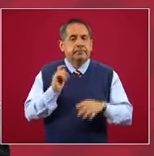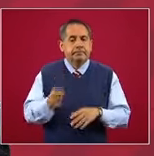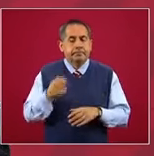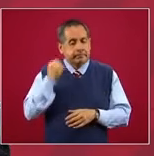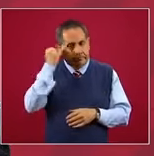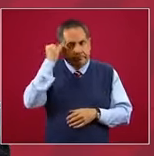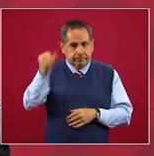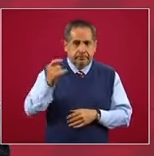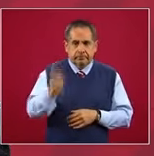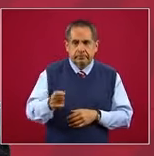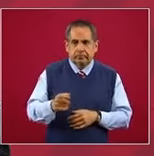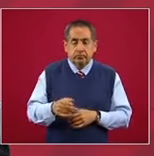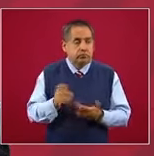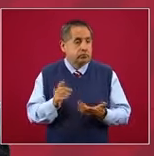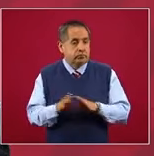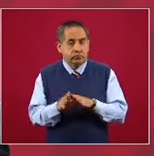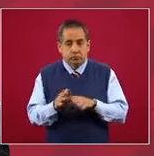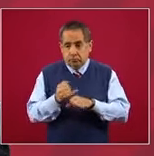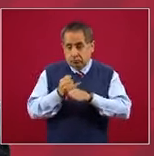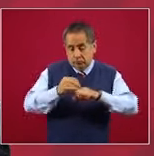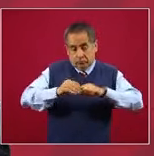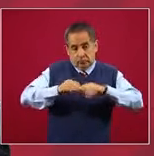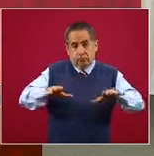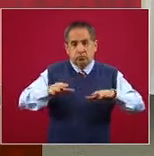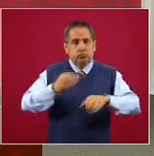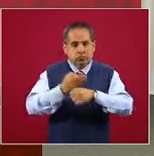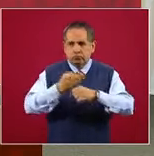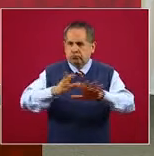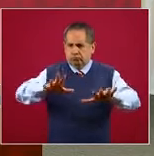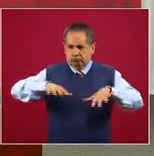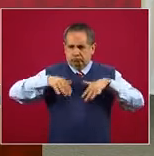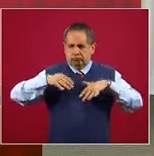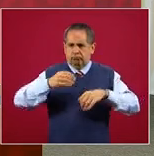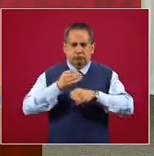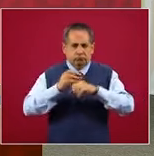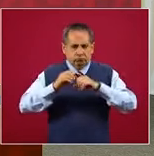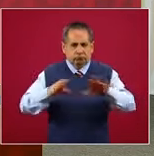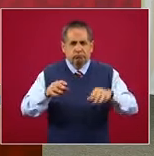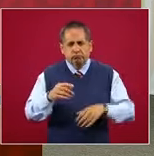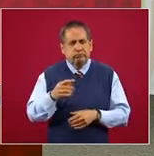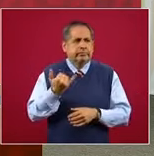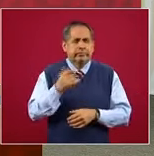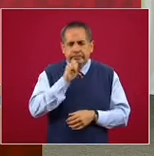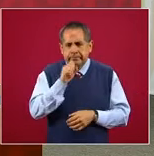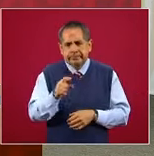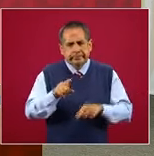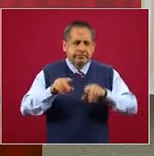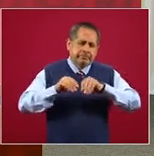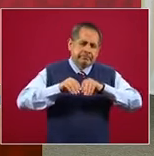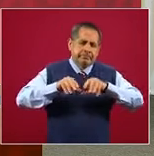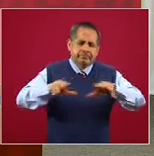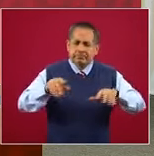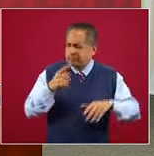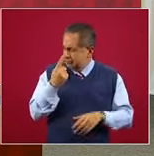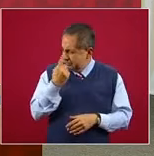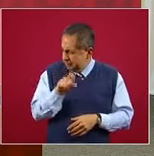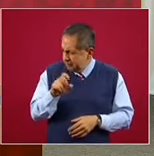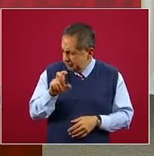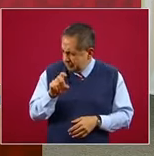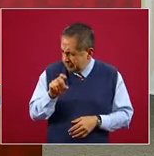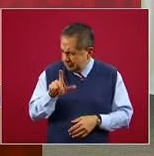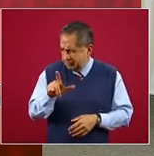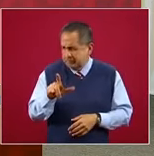la idea de que la información que se presenta en este foro, en estas más de 136, creo que hoy cumplimos